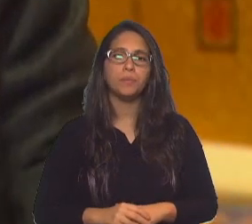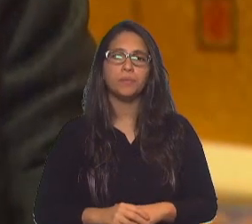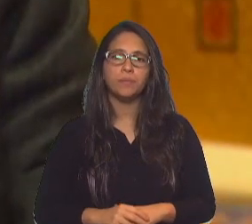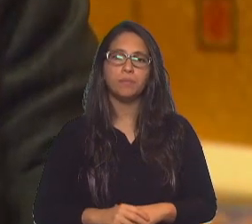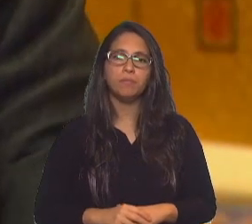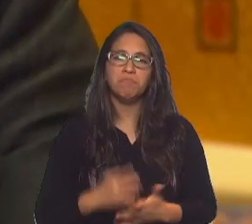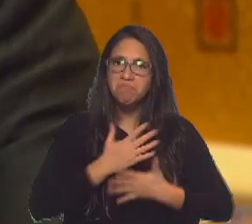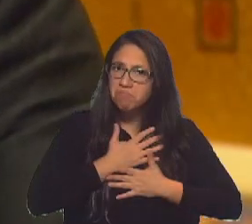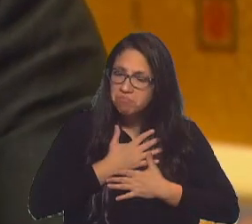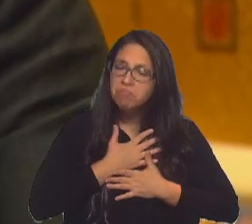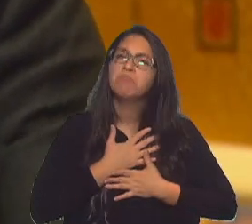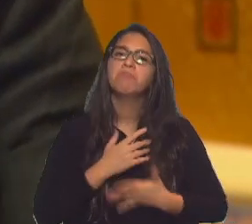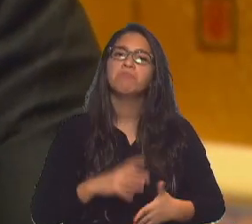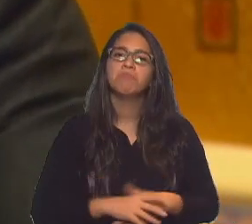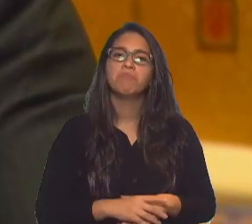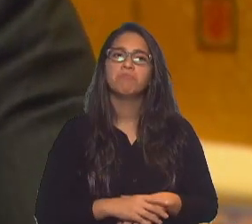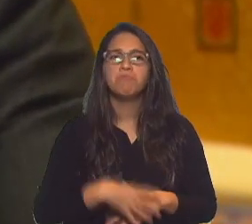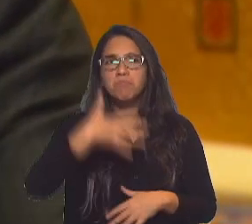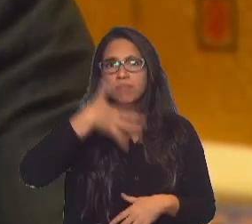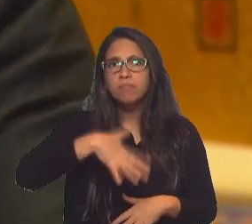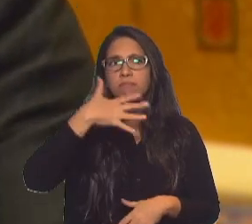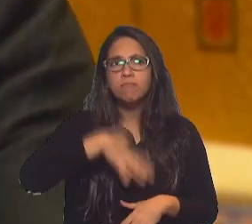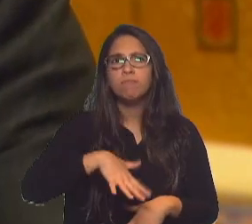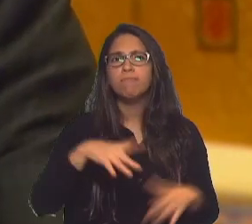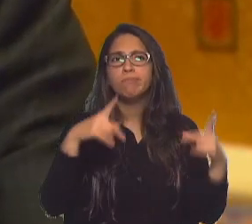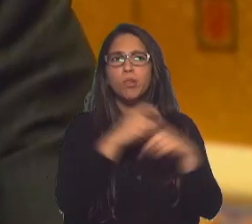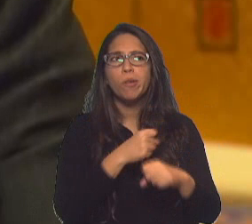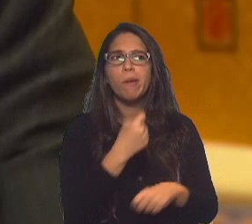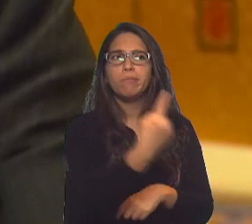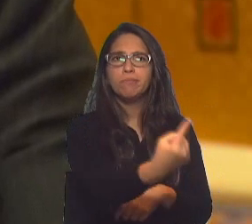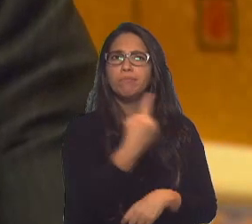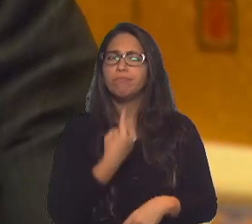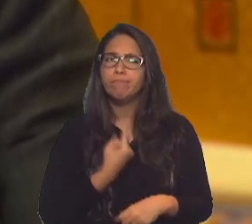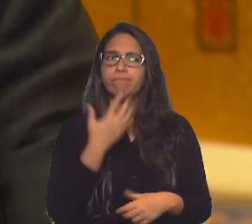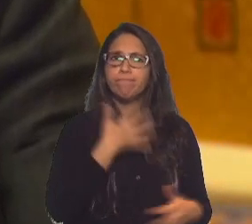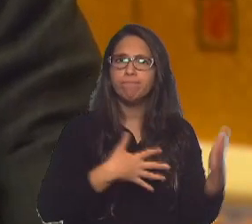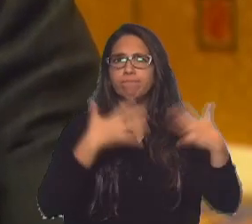afecto, de comprensión de los problemas que cada uno tiene.